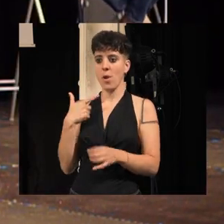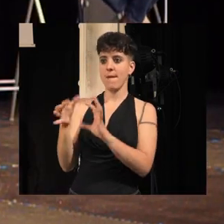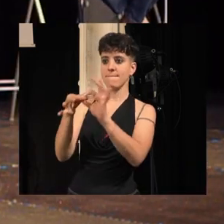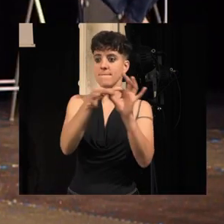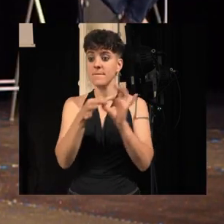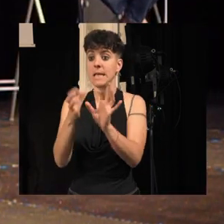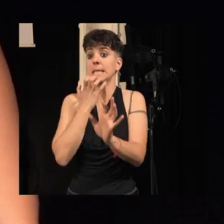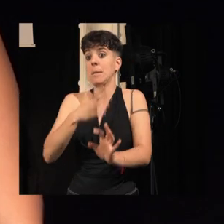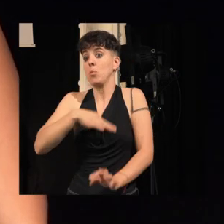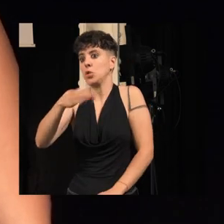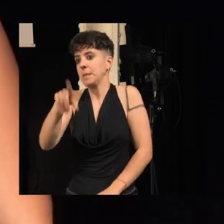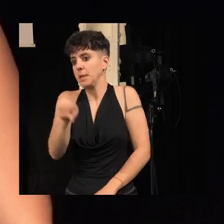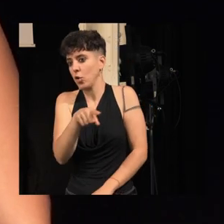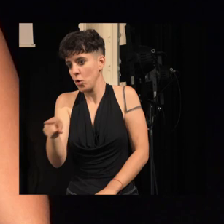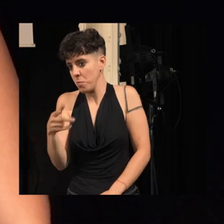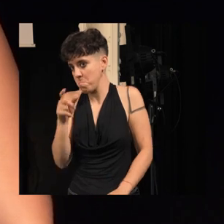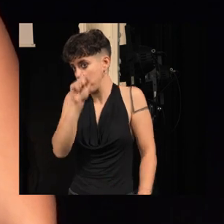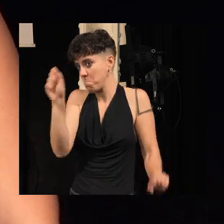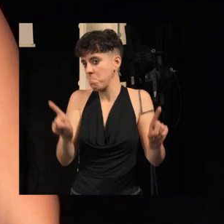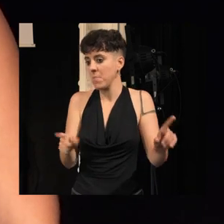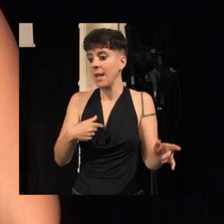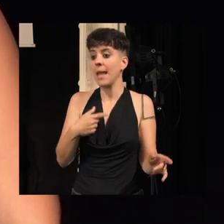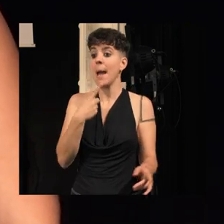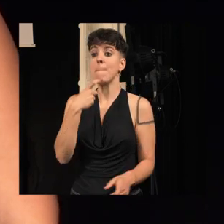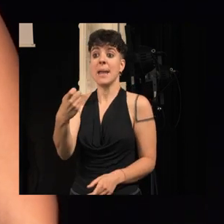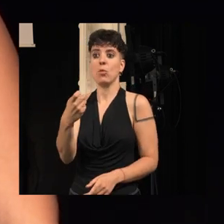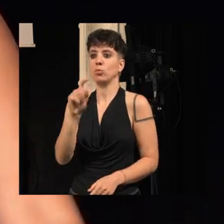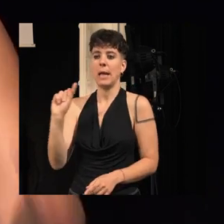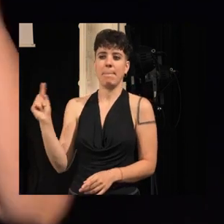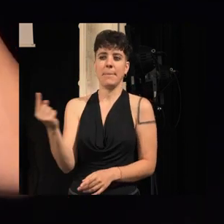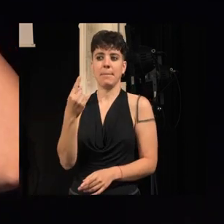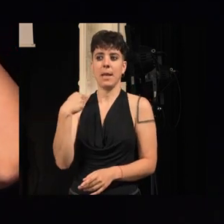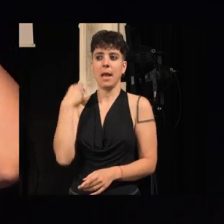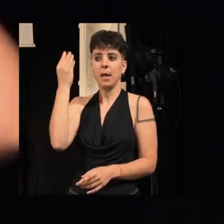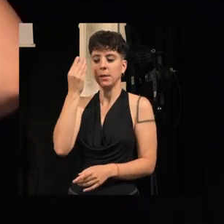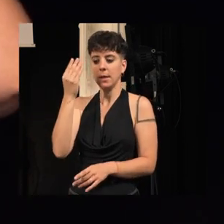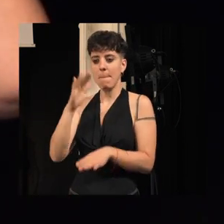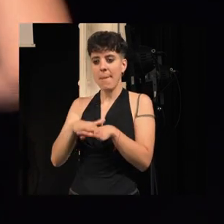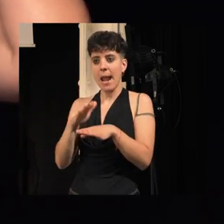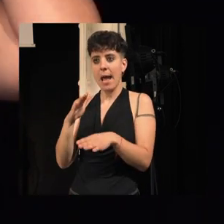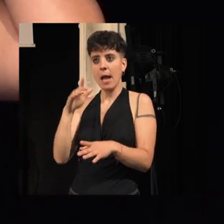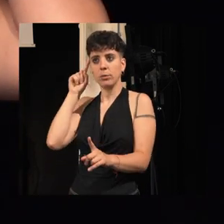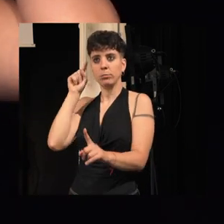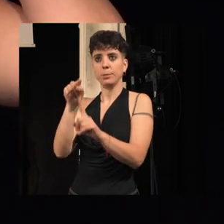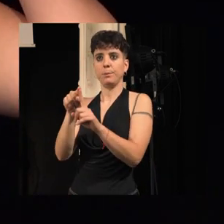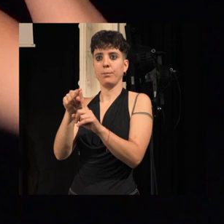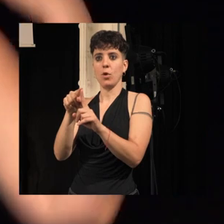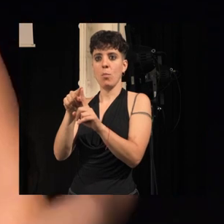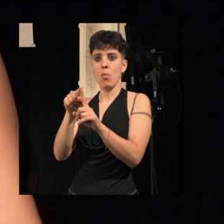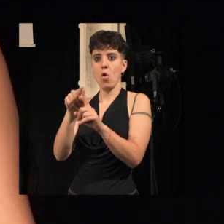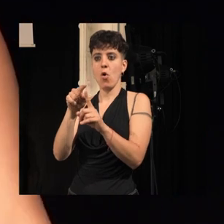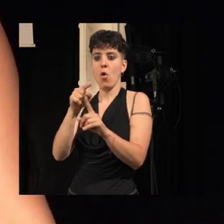posible. Y la primera pregunta que me surge para poder abordar la posibilidad de una